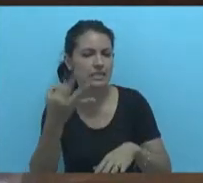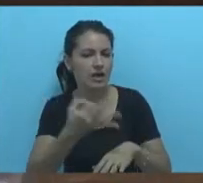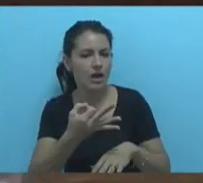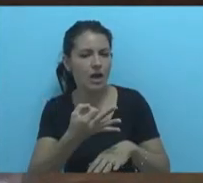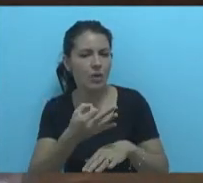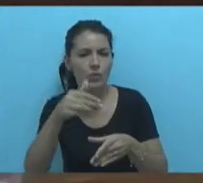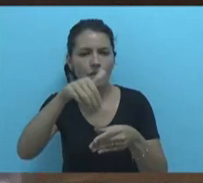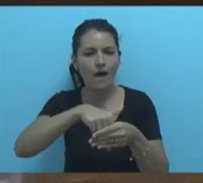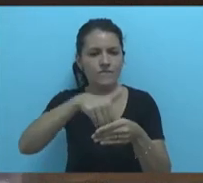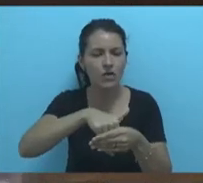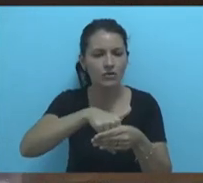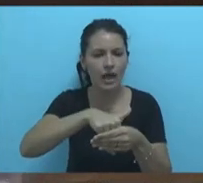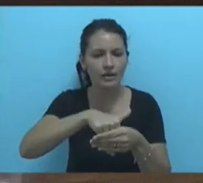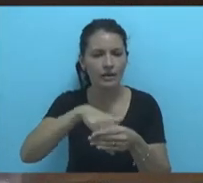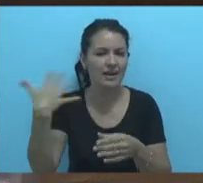el delito.